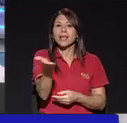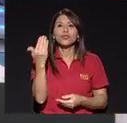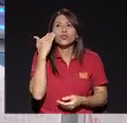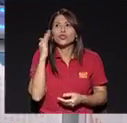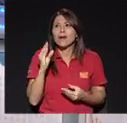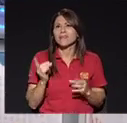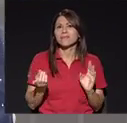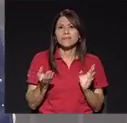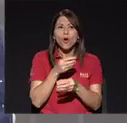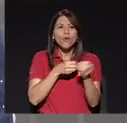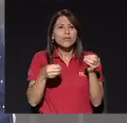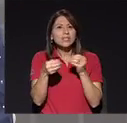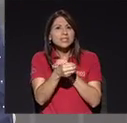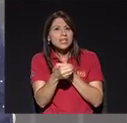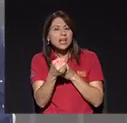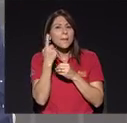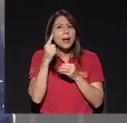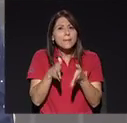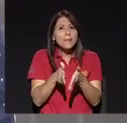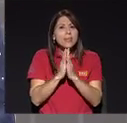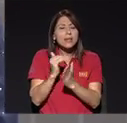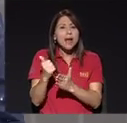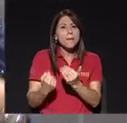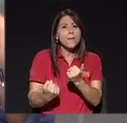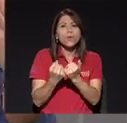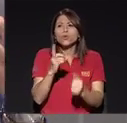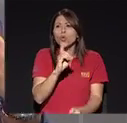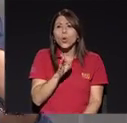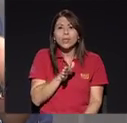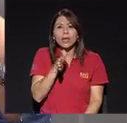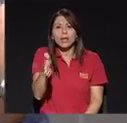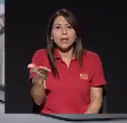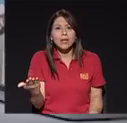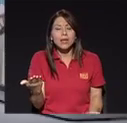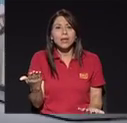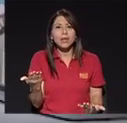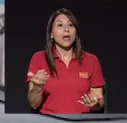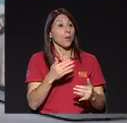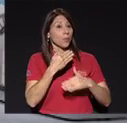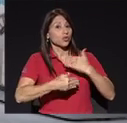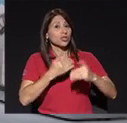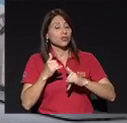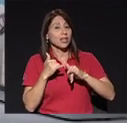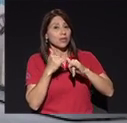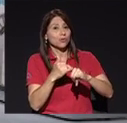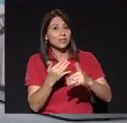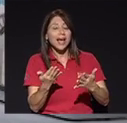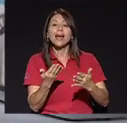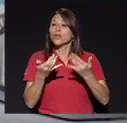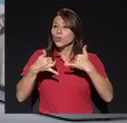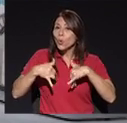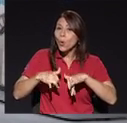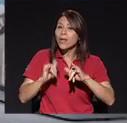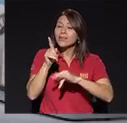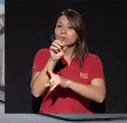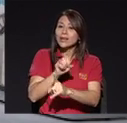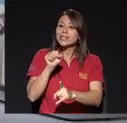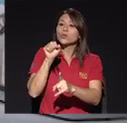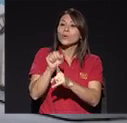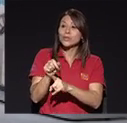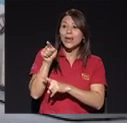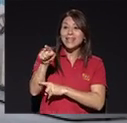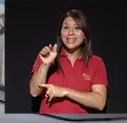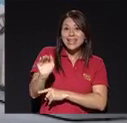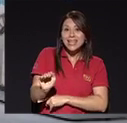a qué oficina pueden ir a solicitar un apoyo? Los procesos de denuncia. Todavía se convierte en una situación que expone a ese niño,